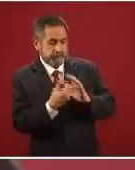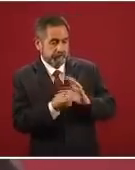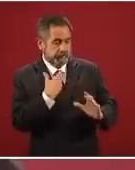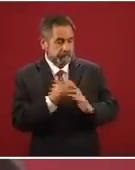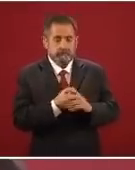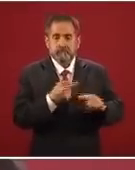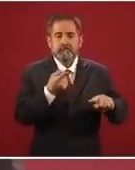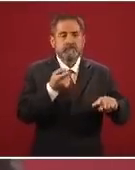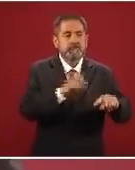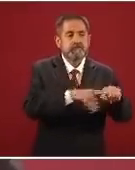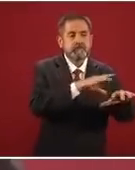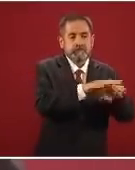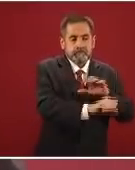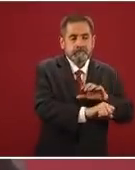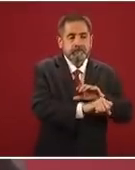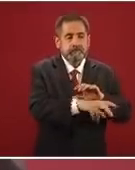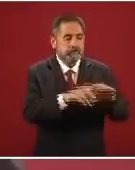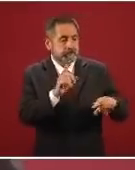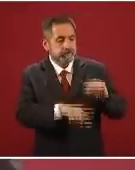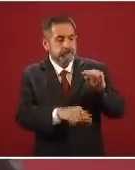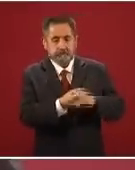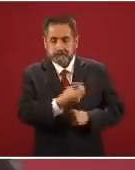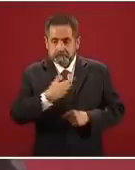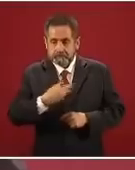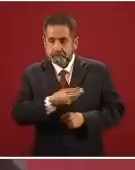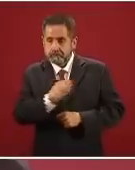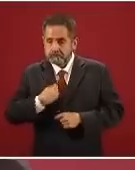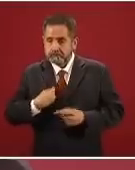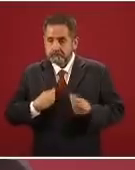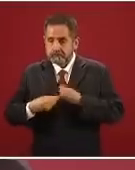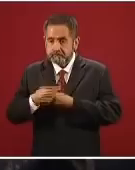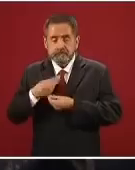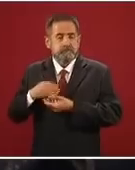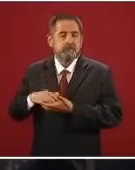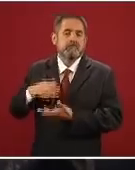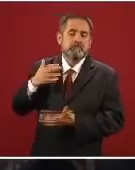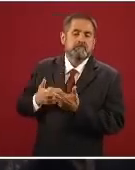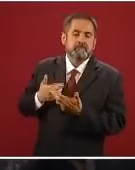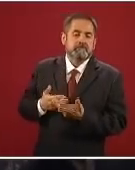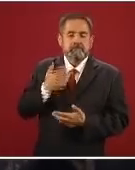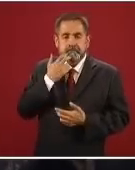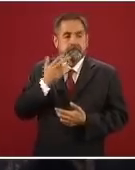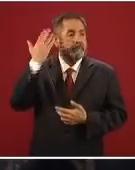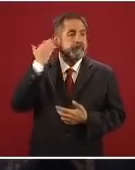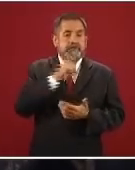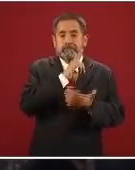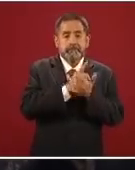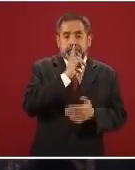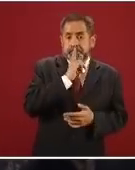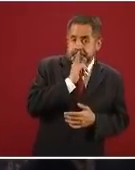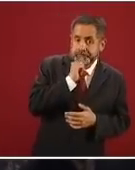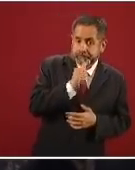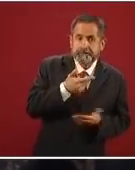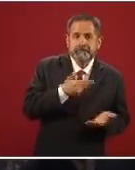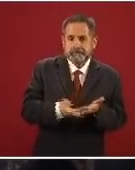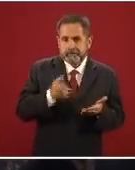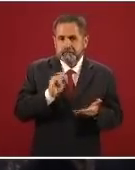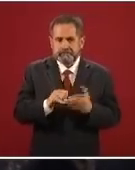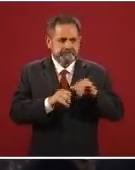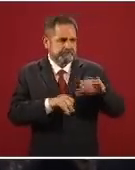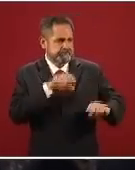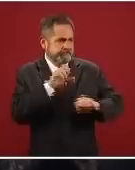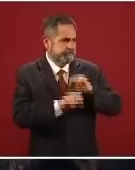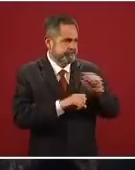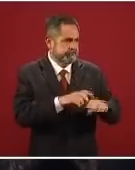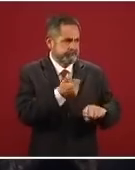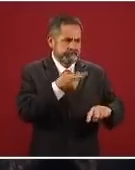a la corrupción, de esos delitos que antes no eran considerados y que de forma intensa y conjunta,